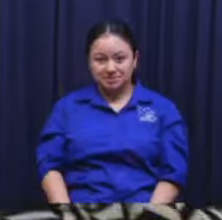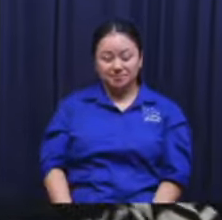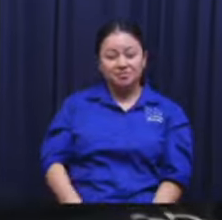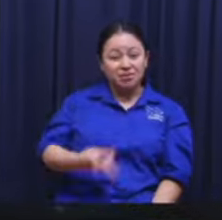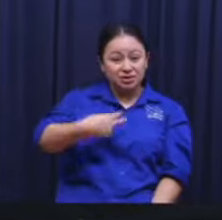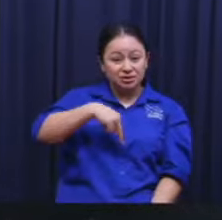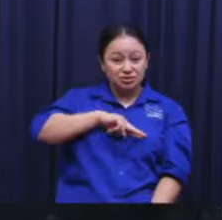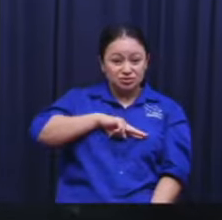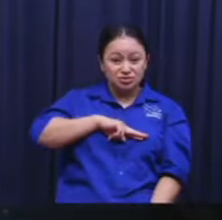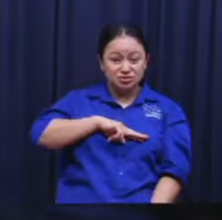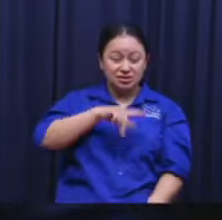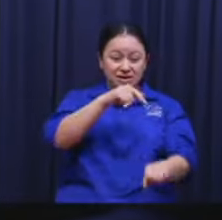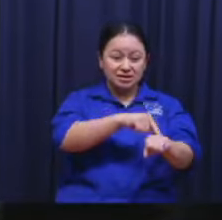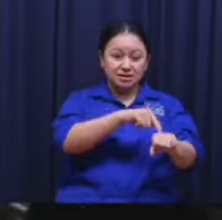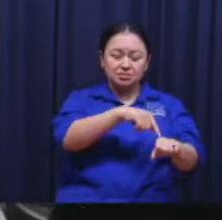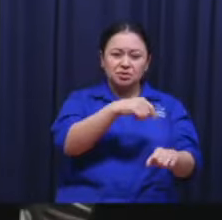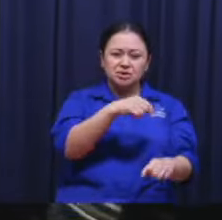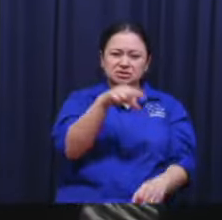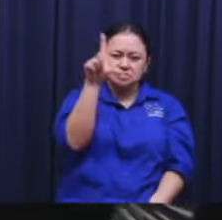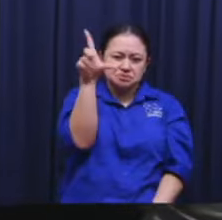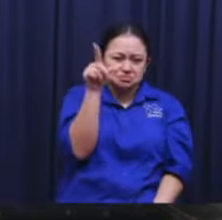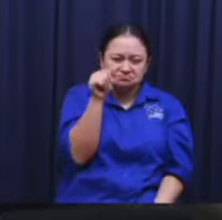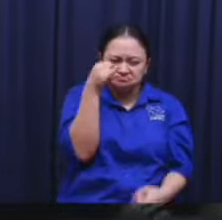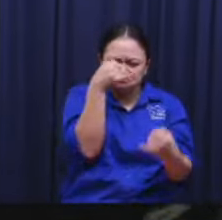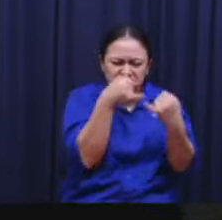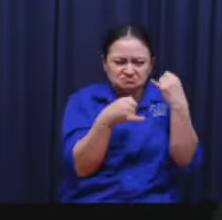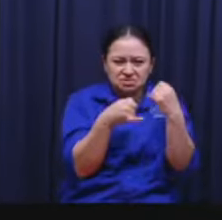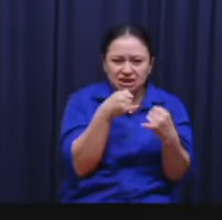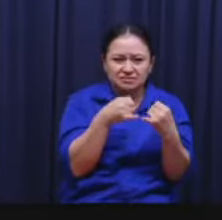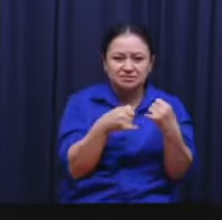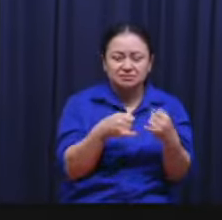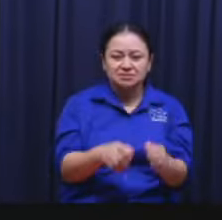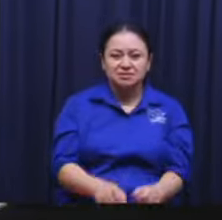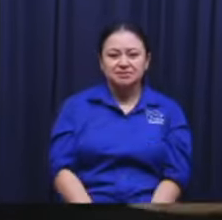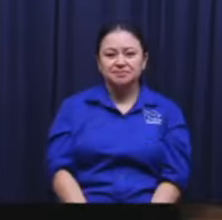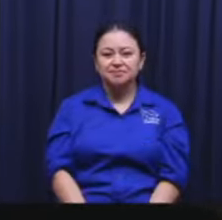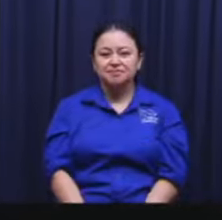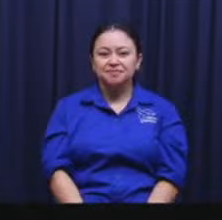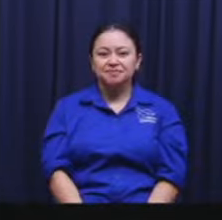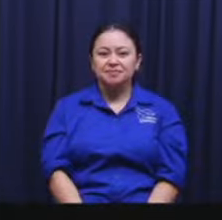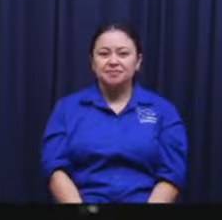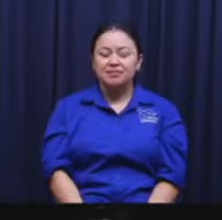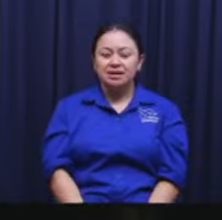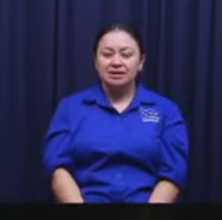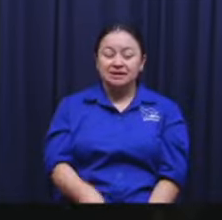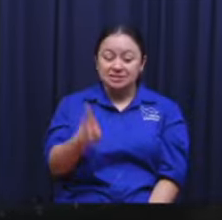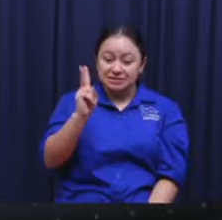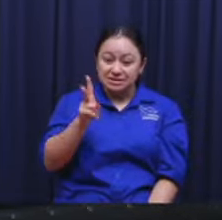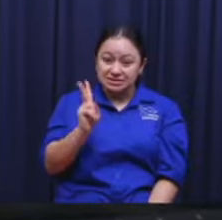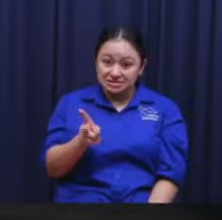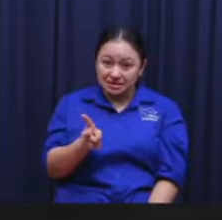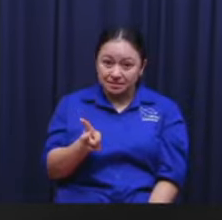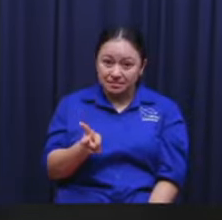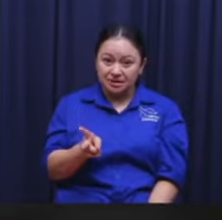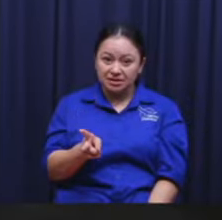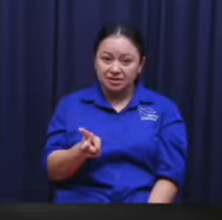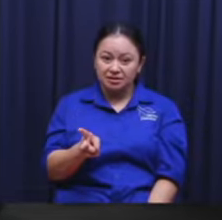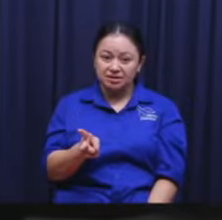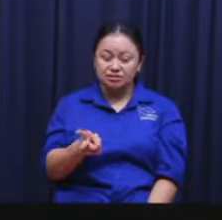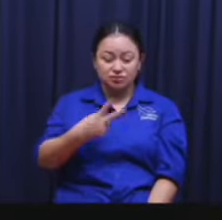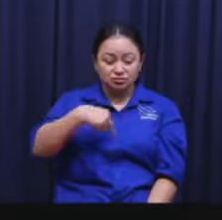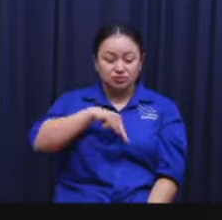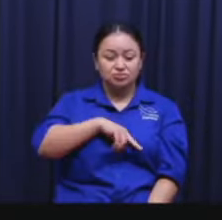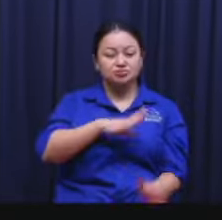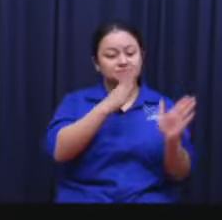cortito. Todo el tiempo que suponemos nosotros, bueno, hay que seguir planificando, ¿verdad? Si estás en la universidad, no vas a decir, bueno,